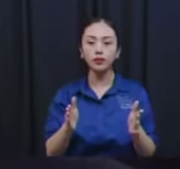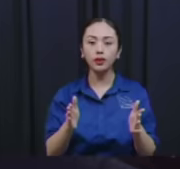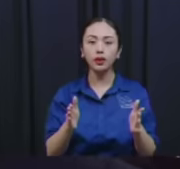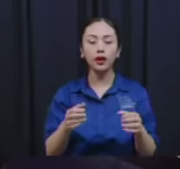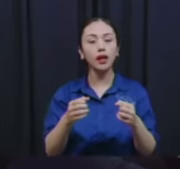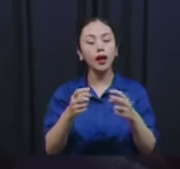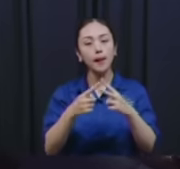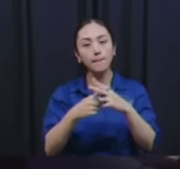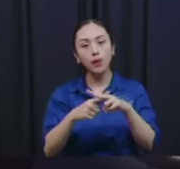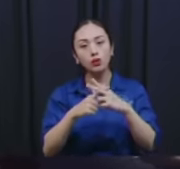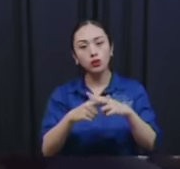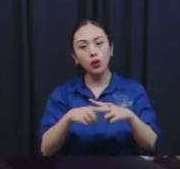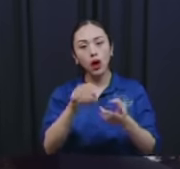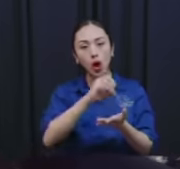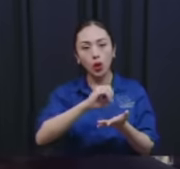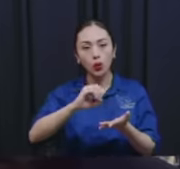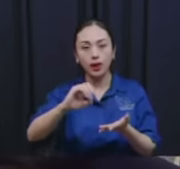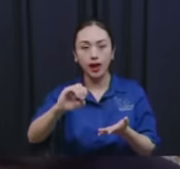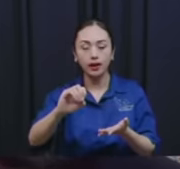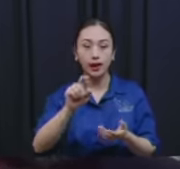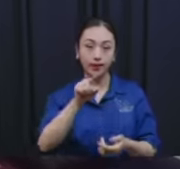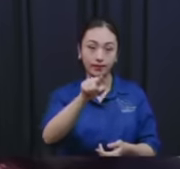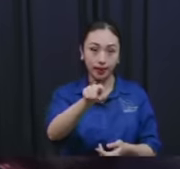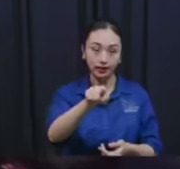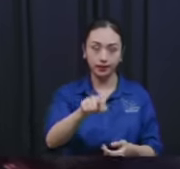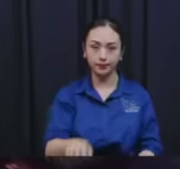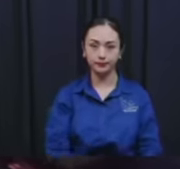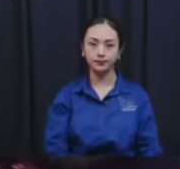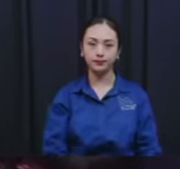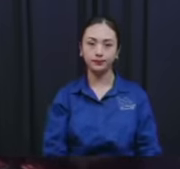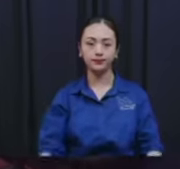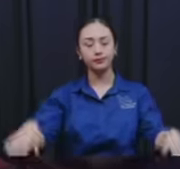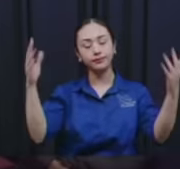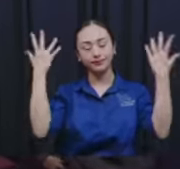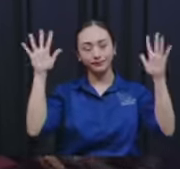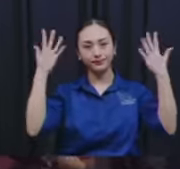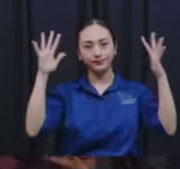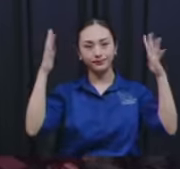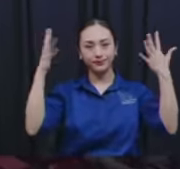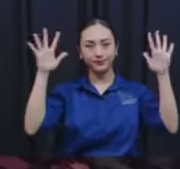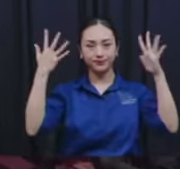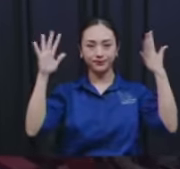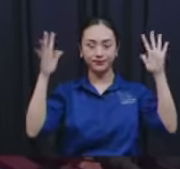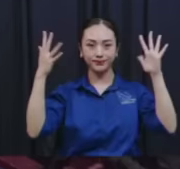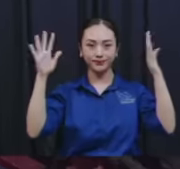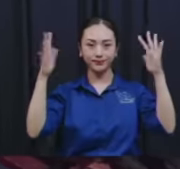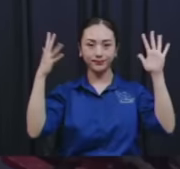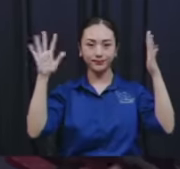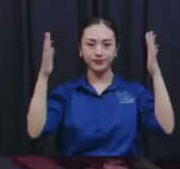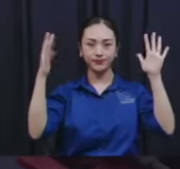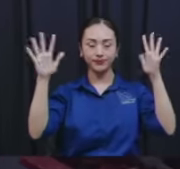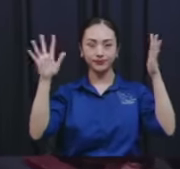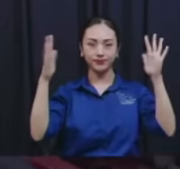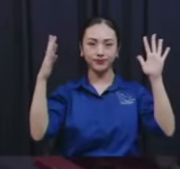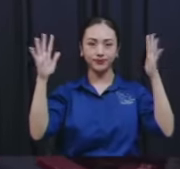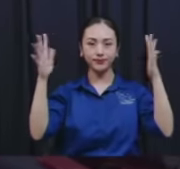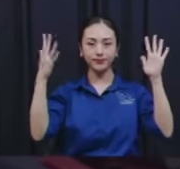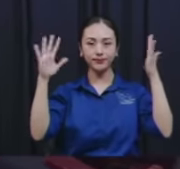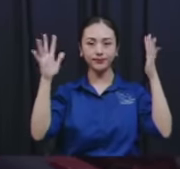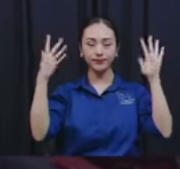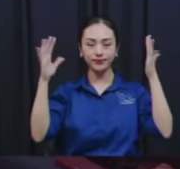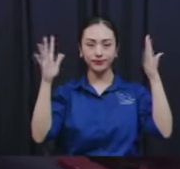terminado de sacar Pero entonces él entra en nosotros denle un aplauso bien fuerte re no sé si me estoy d entender yo por lo menos más o menos me